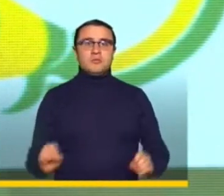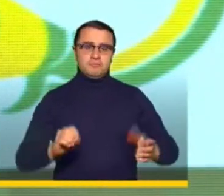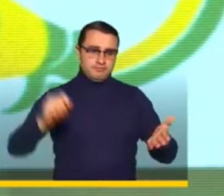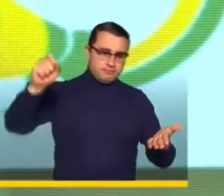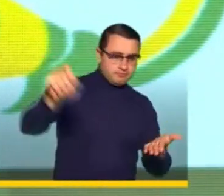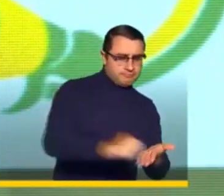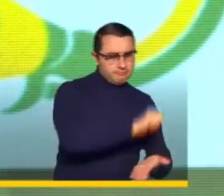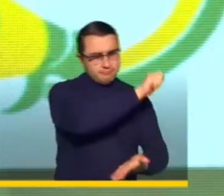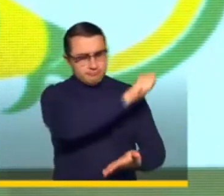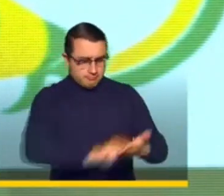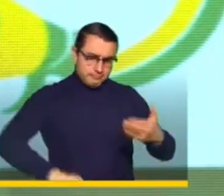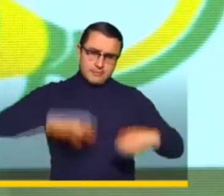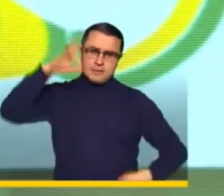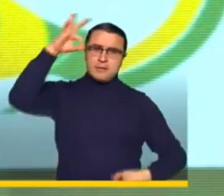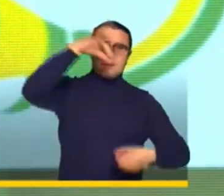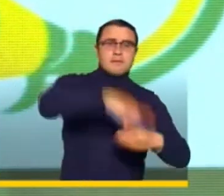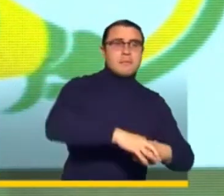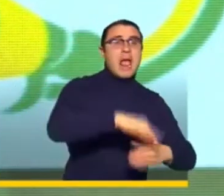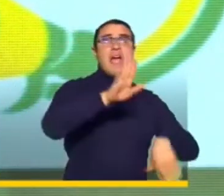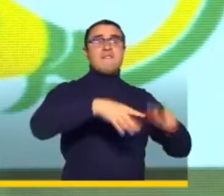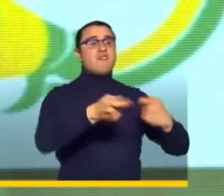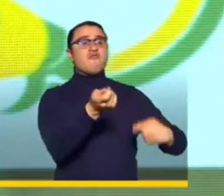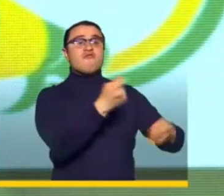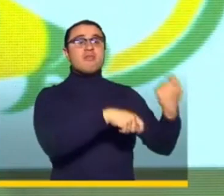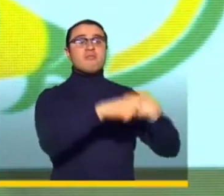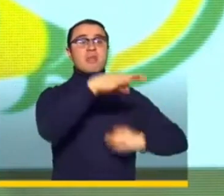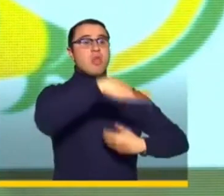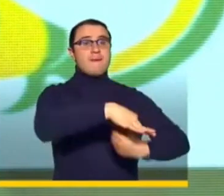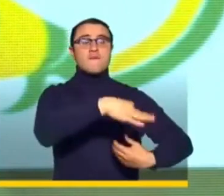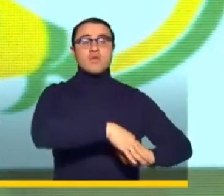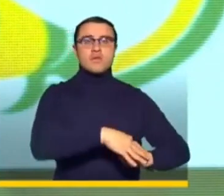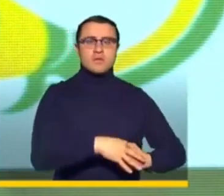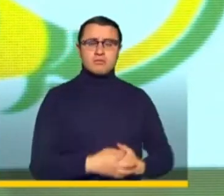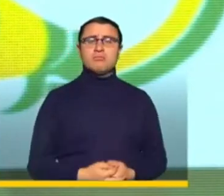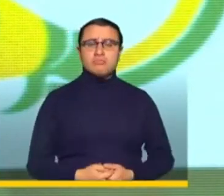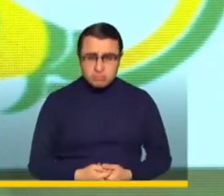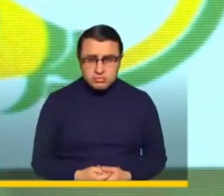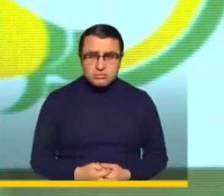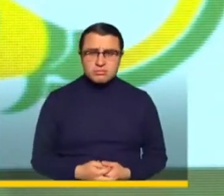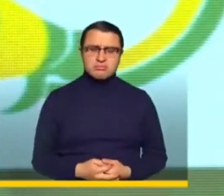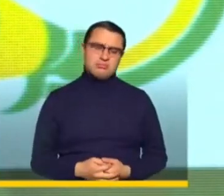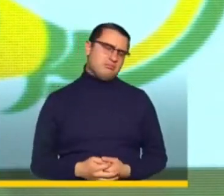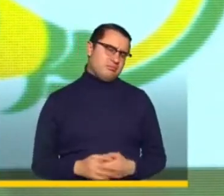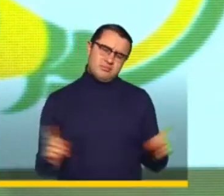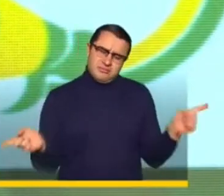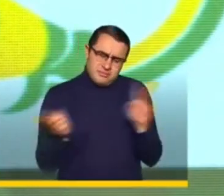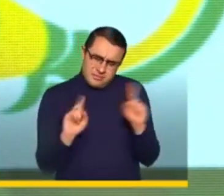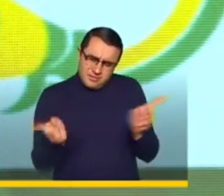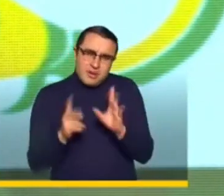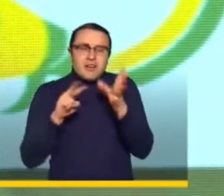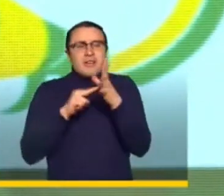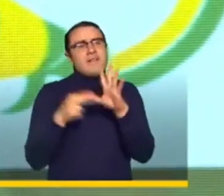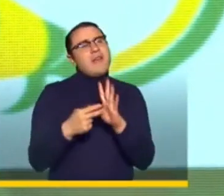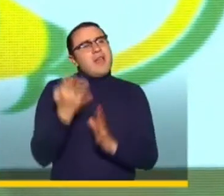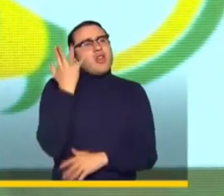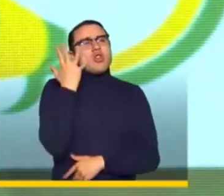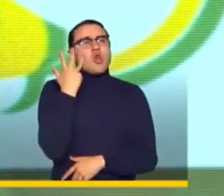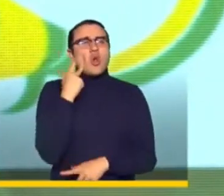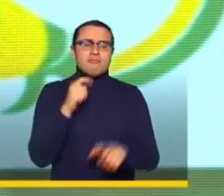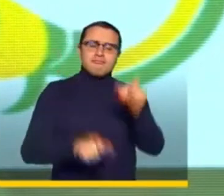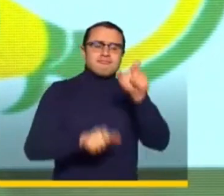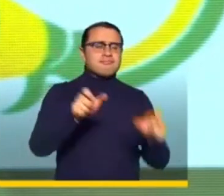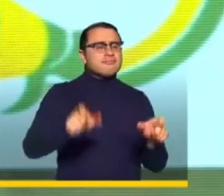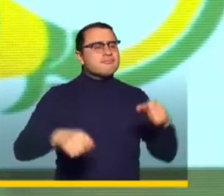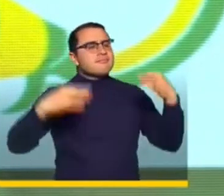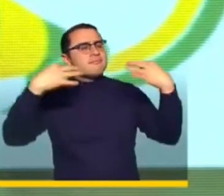unas personas muchas veces vendiendo el voto. Eso significa que todos los días la gente del